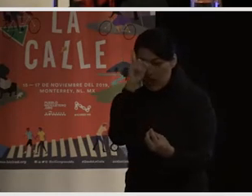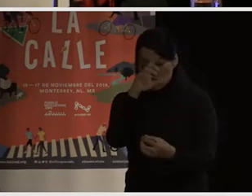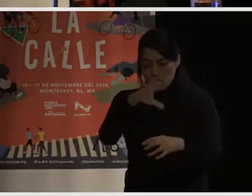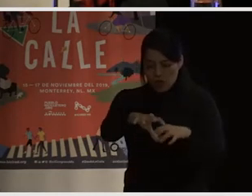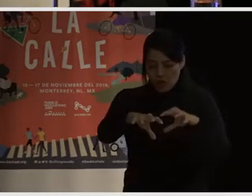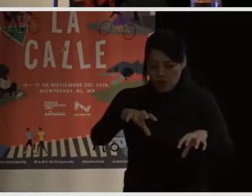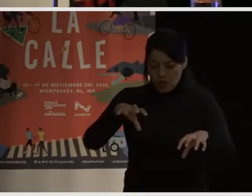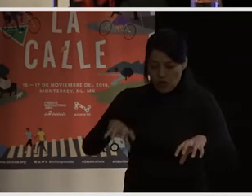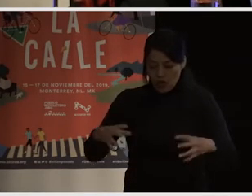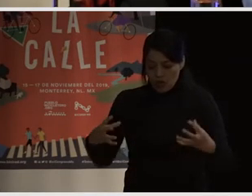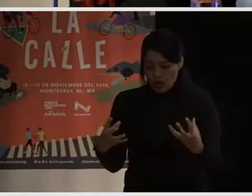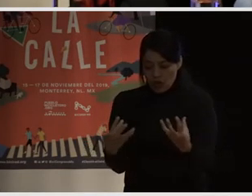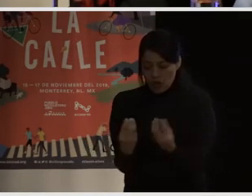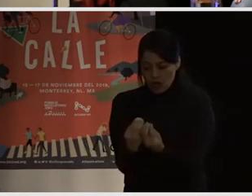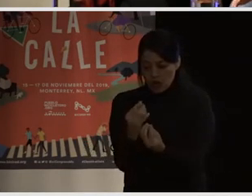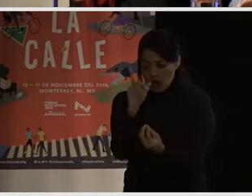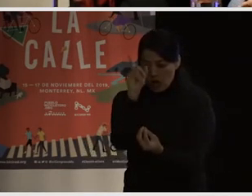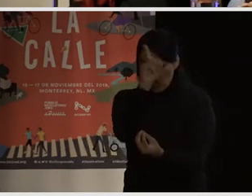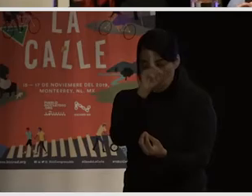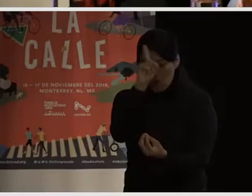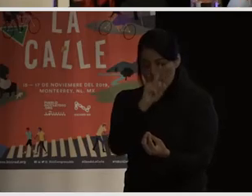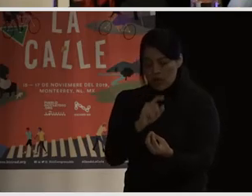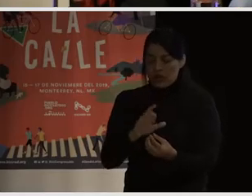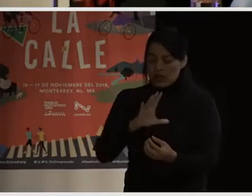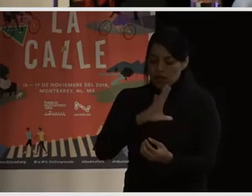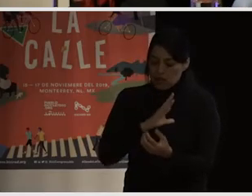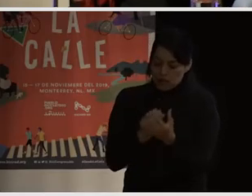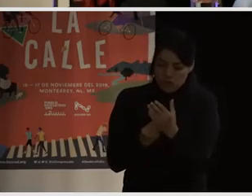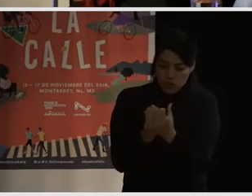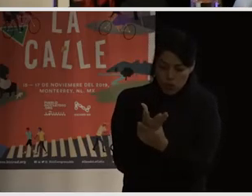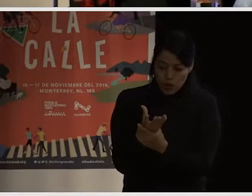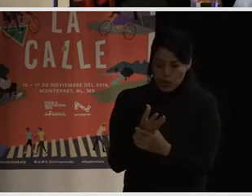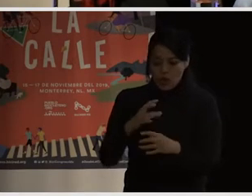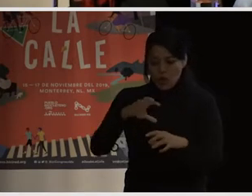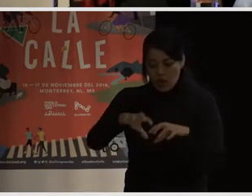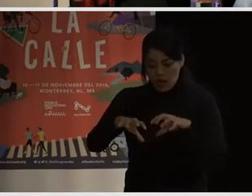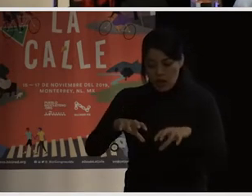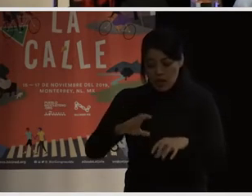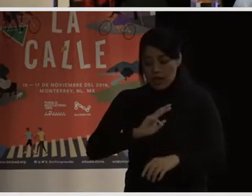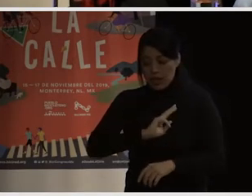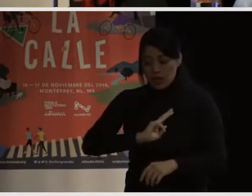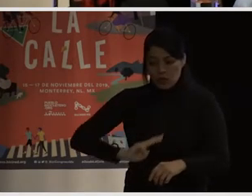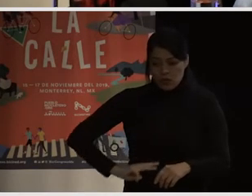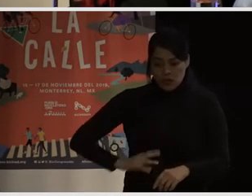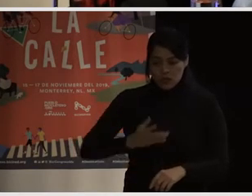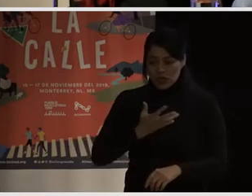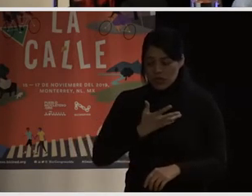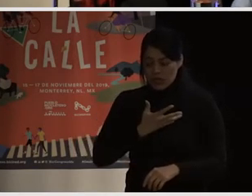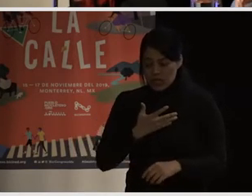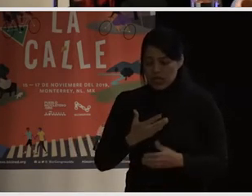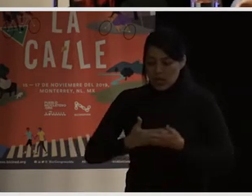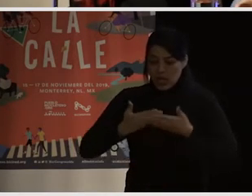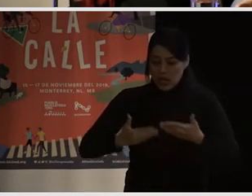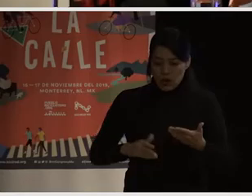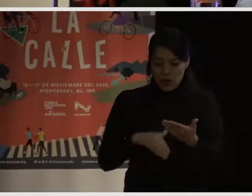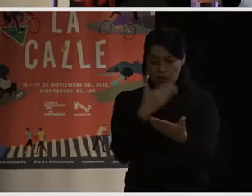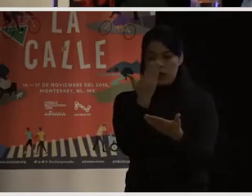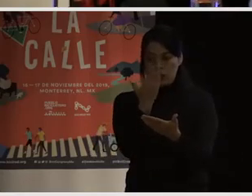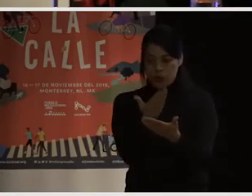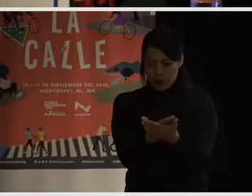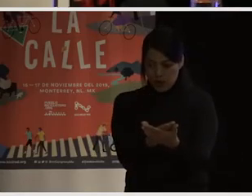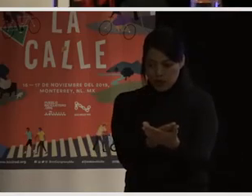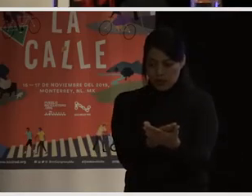pues que recientemente se acaba de constituir el municipio empieza a tener una presencia con propuestas pero